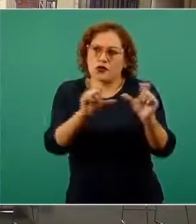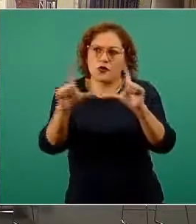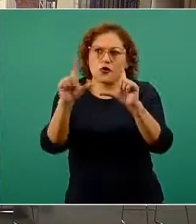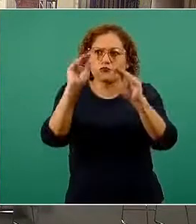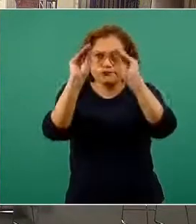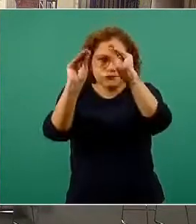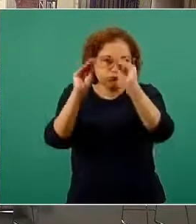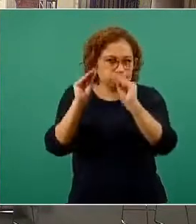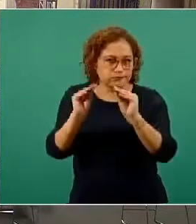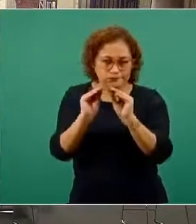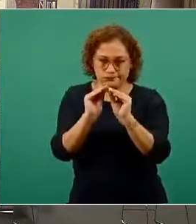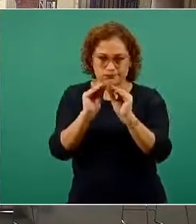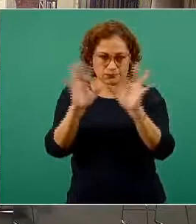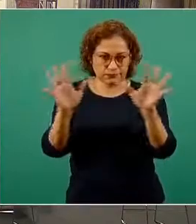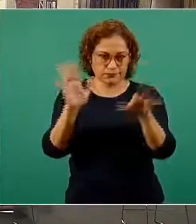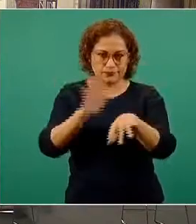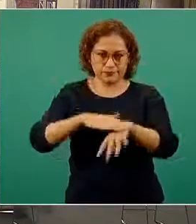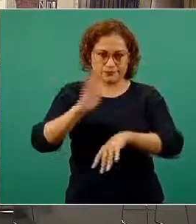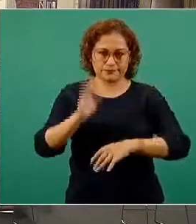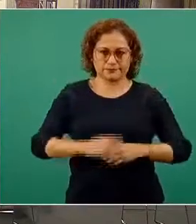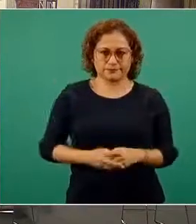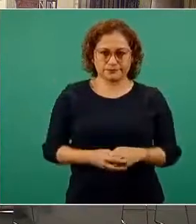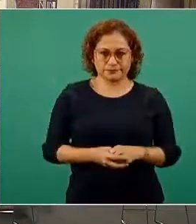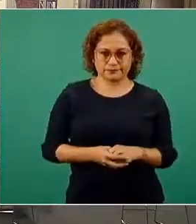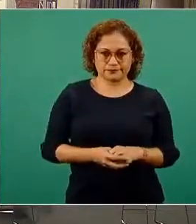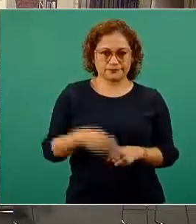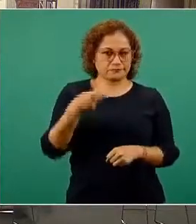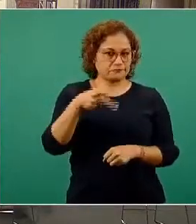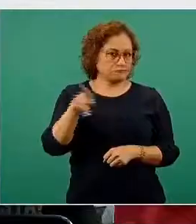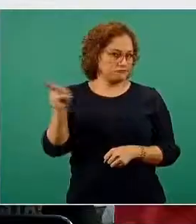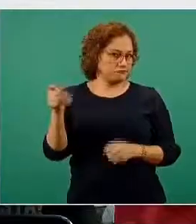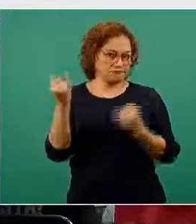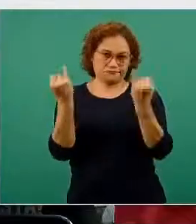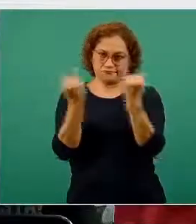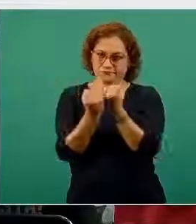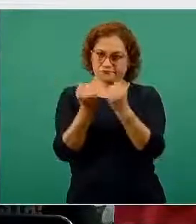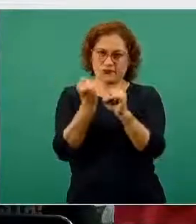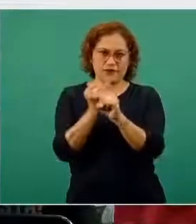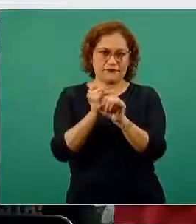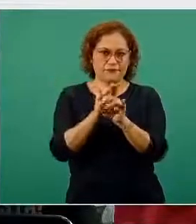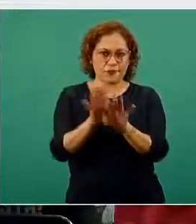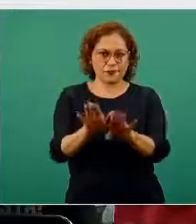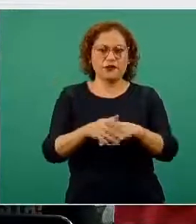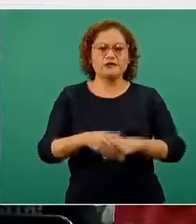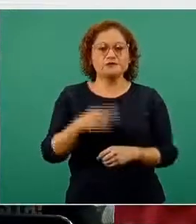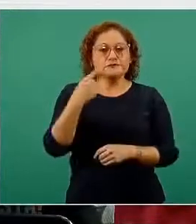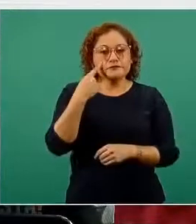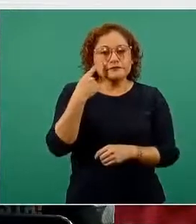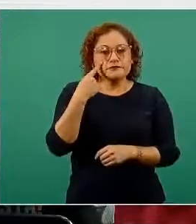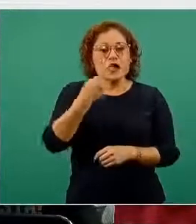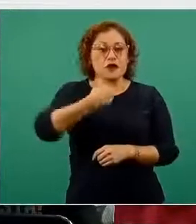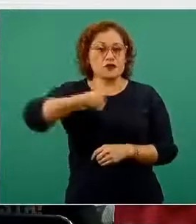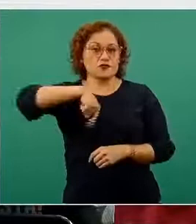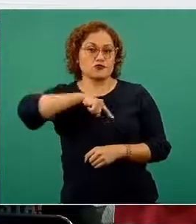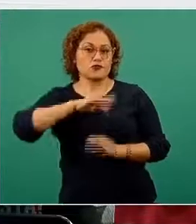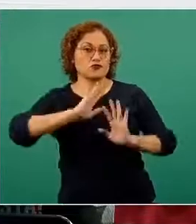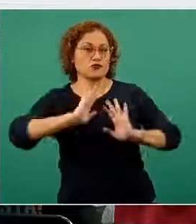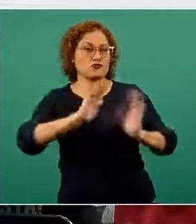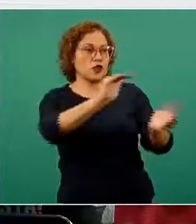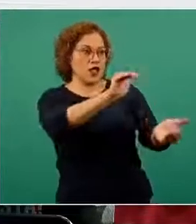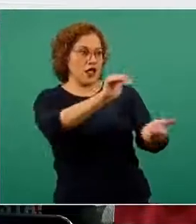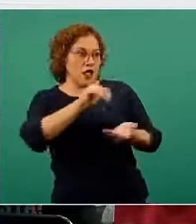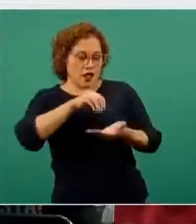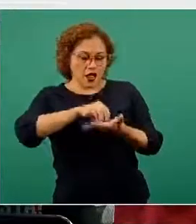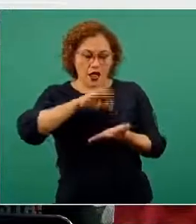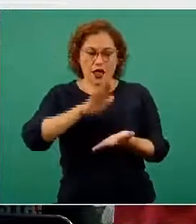para que fuera más clara, pero básicamente tenemos un censo inicial de